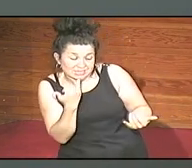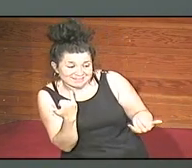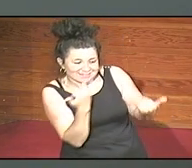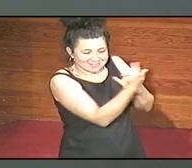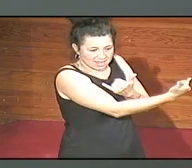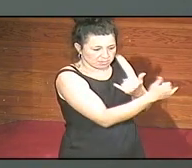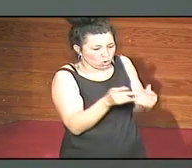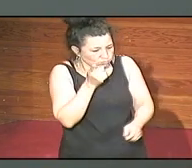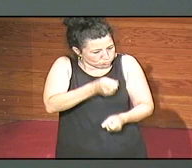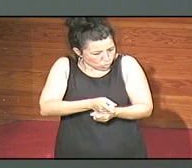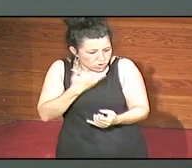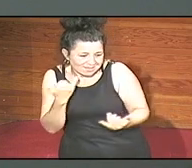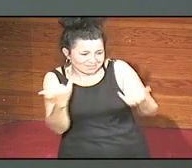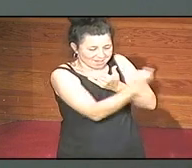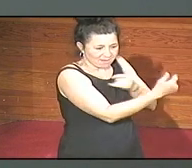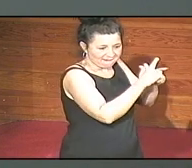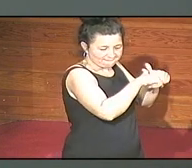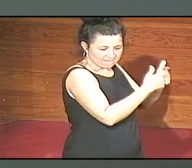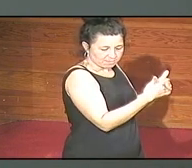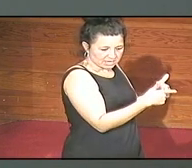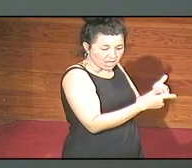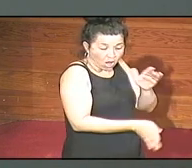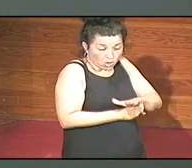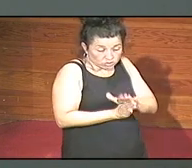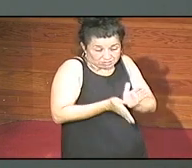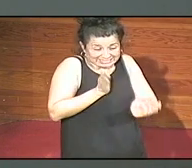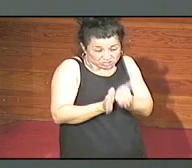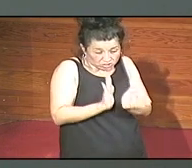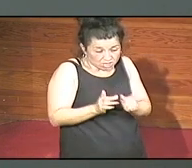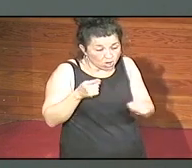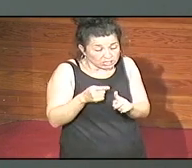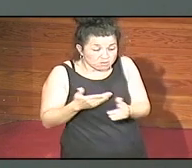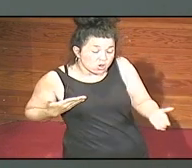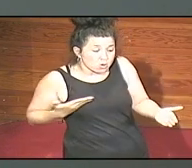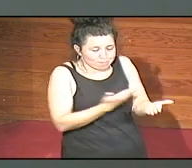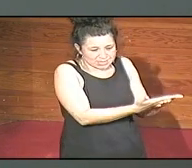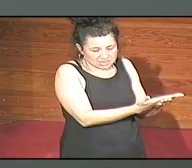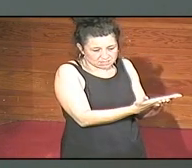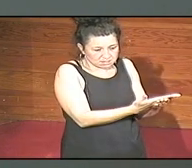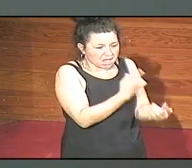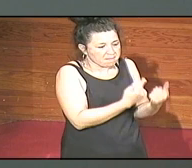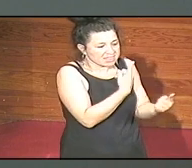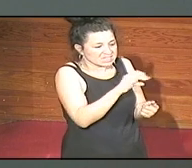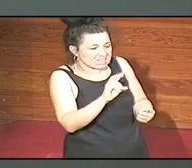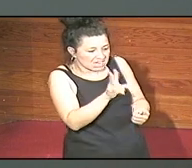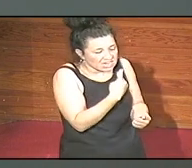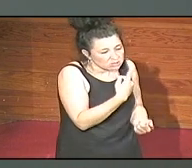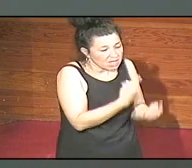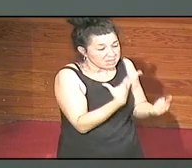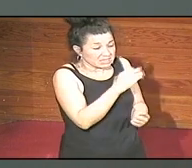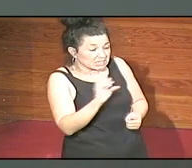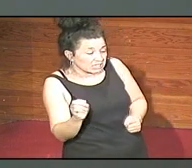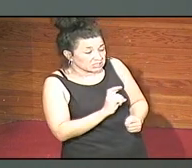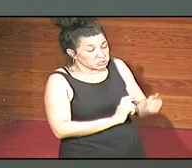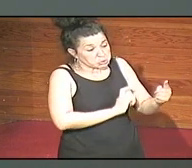llamarlas siguen torturando para que pidan a veces cien euros a veces quinientos agett smith